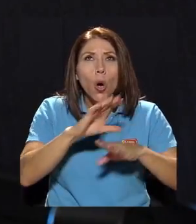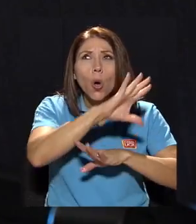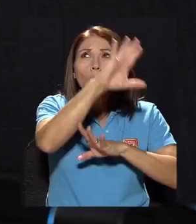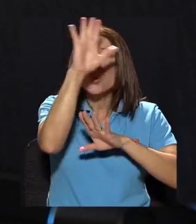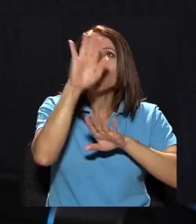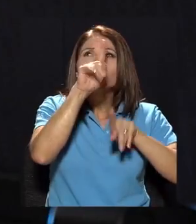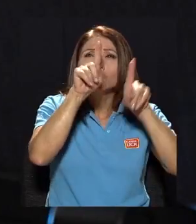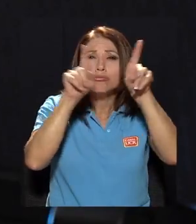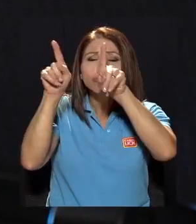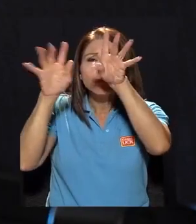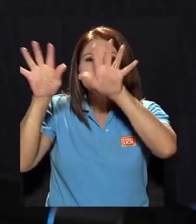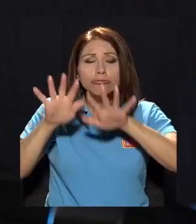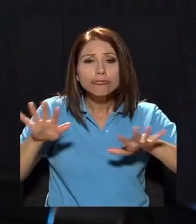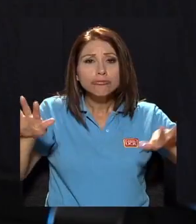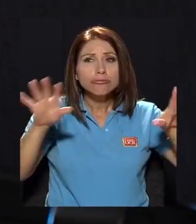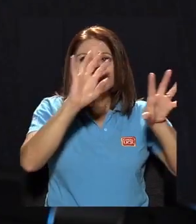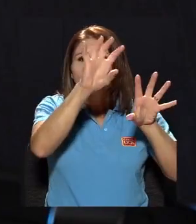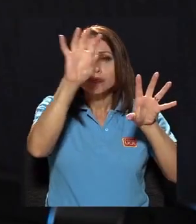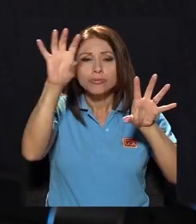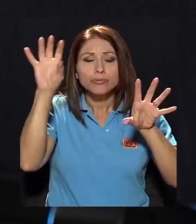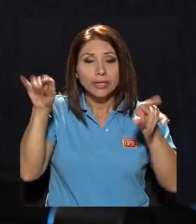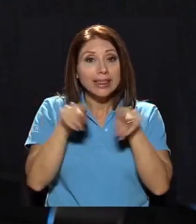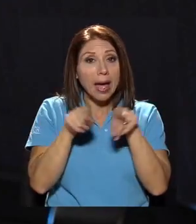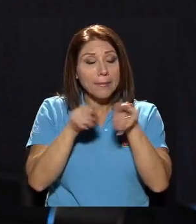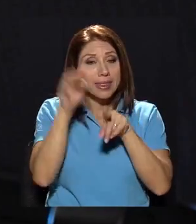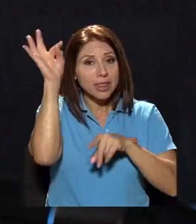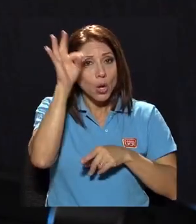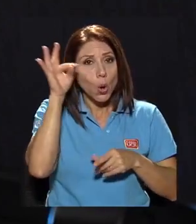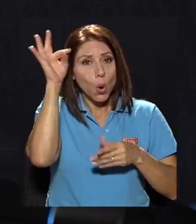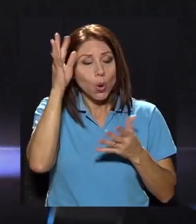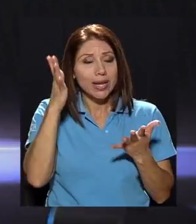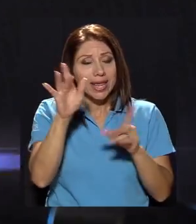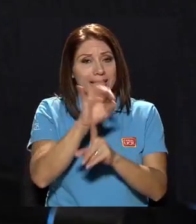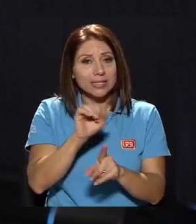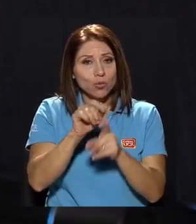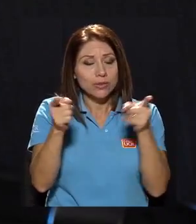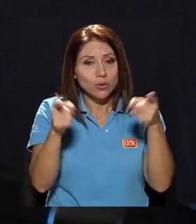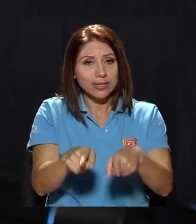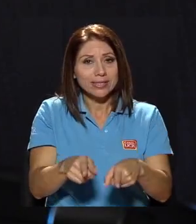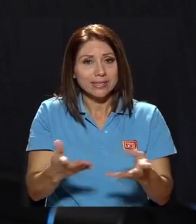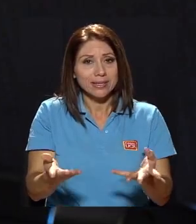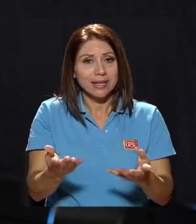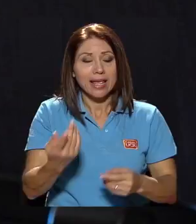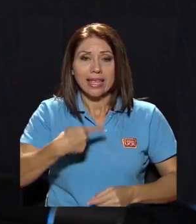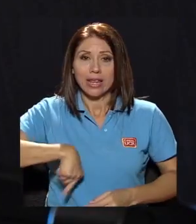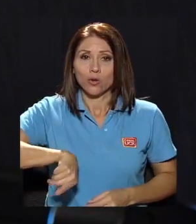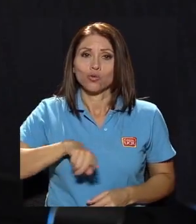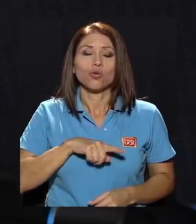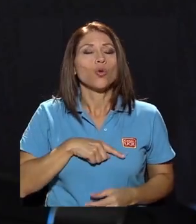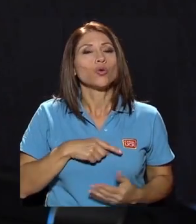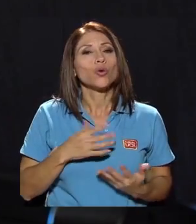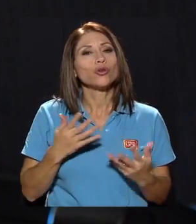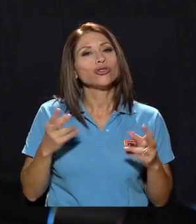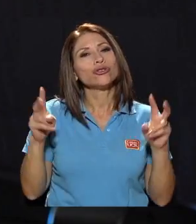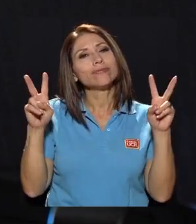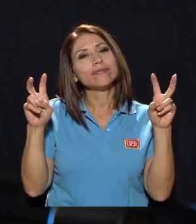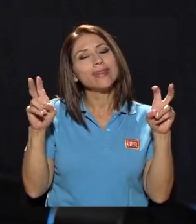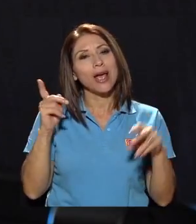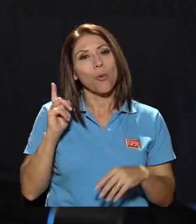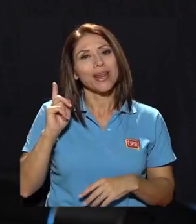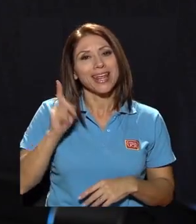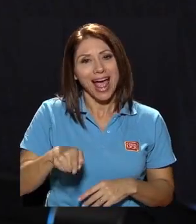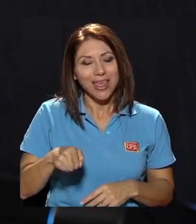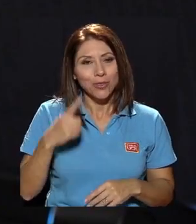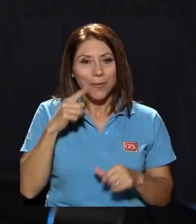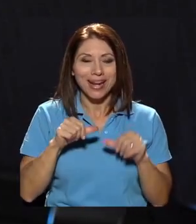parte teórica también de los fenómenos que nosotros estábamos obligando prácticamente